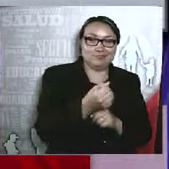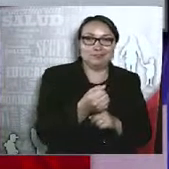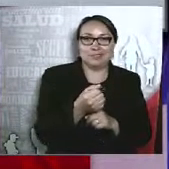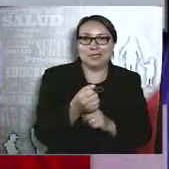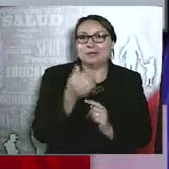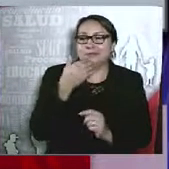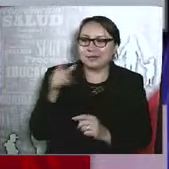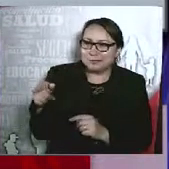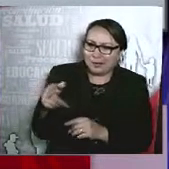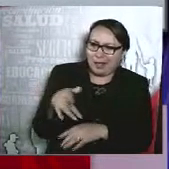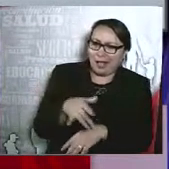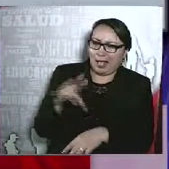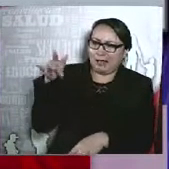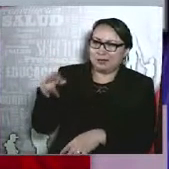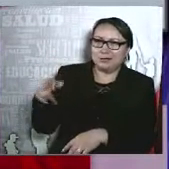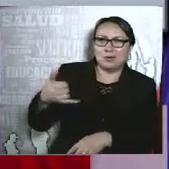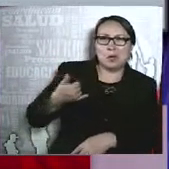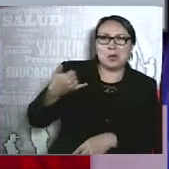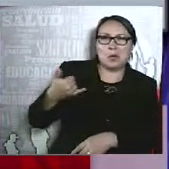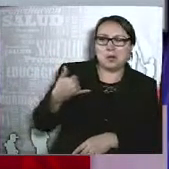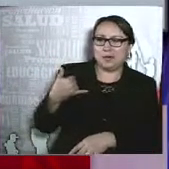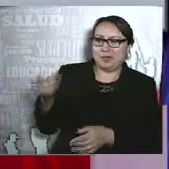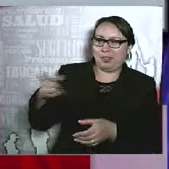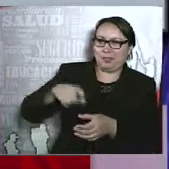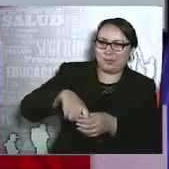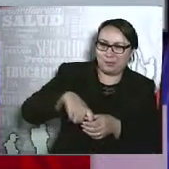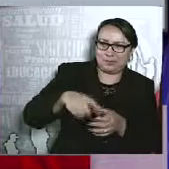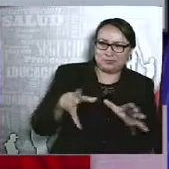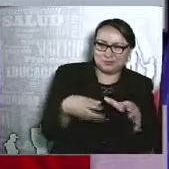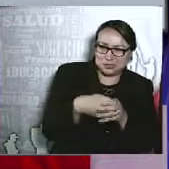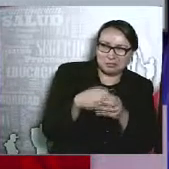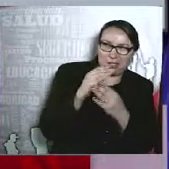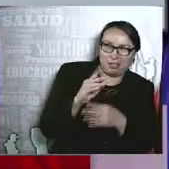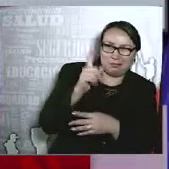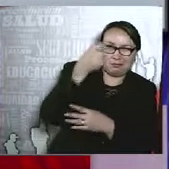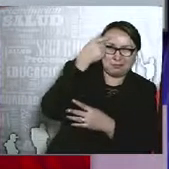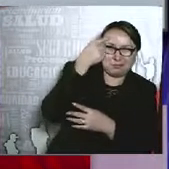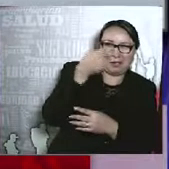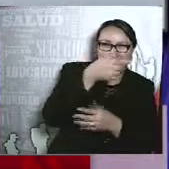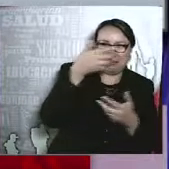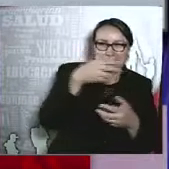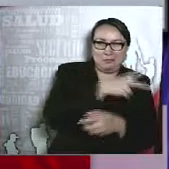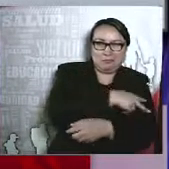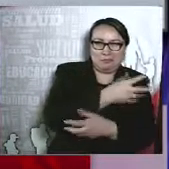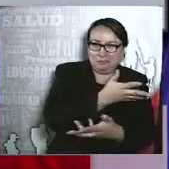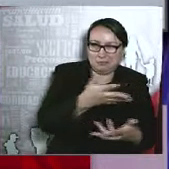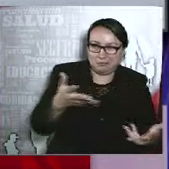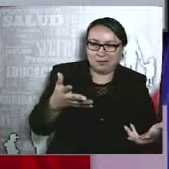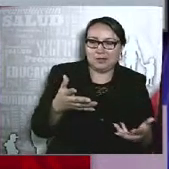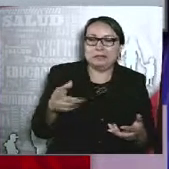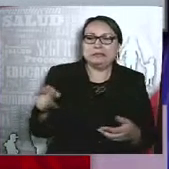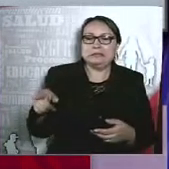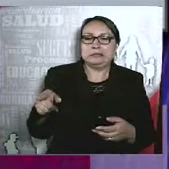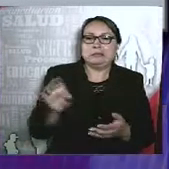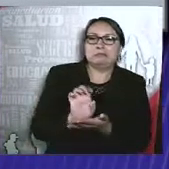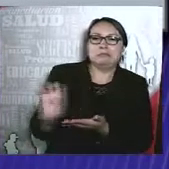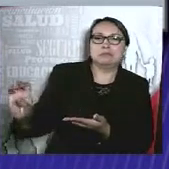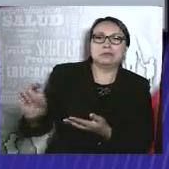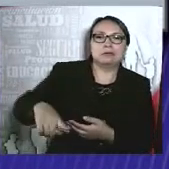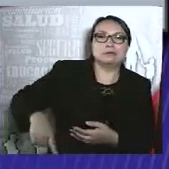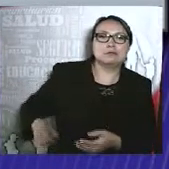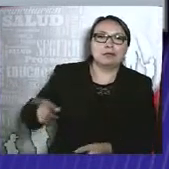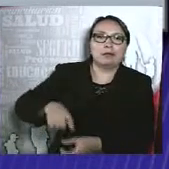reclutadas tan temprano y haber dejado de incentivar como esa formación académica, cuando empezaban el proceso de retorno